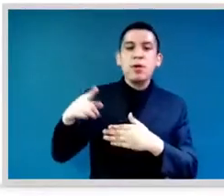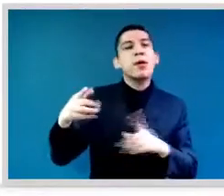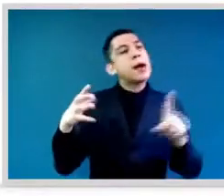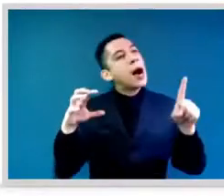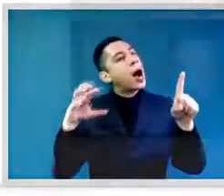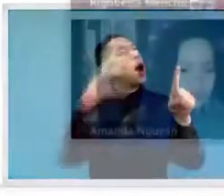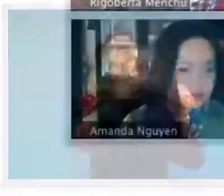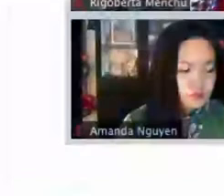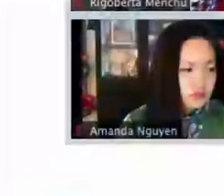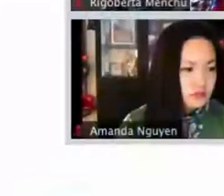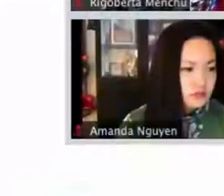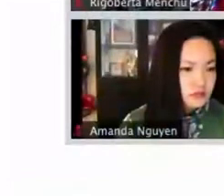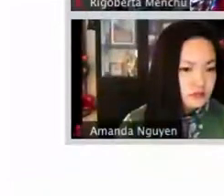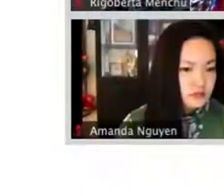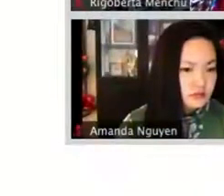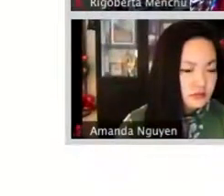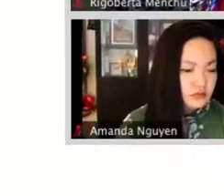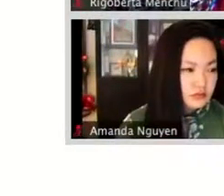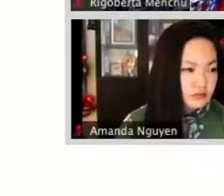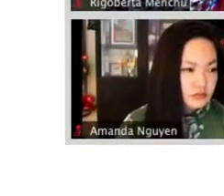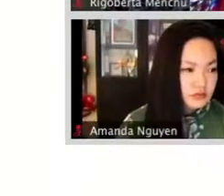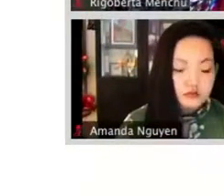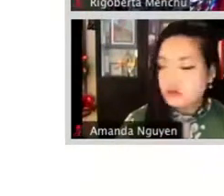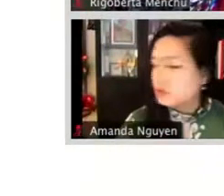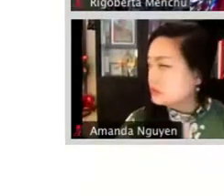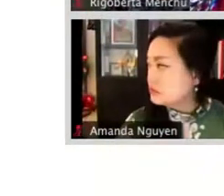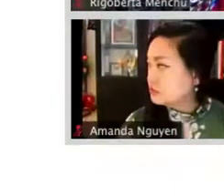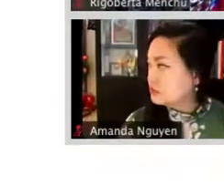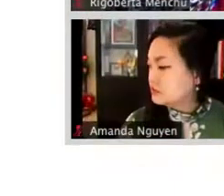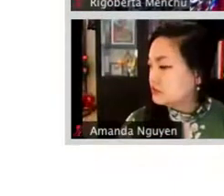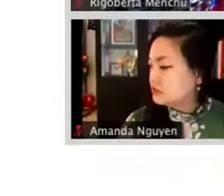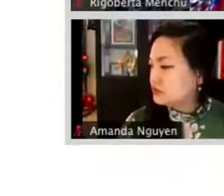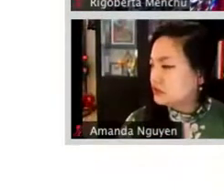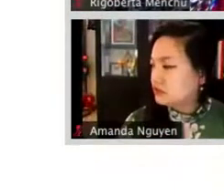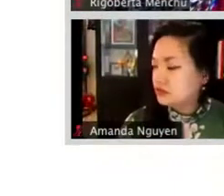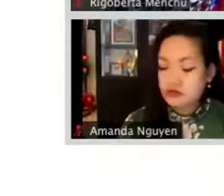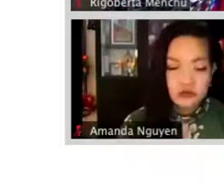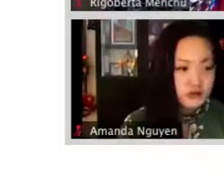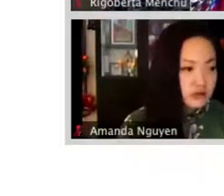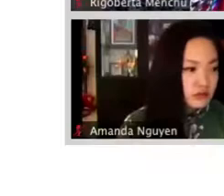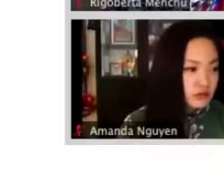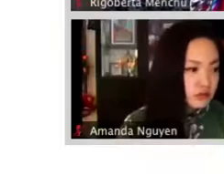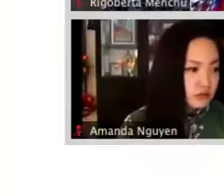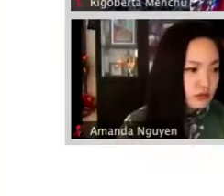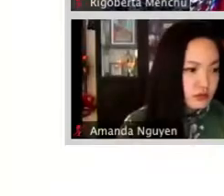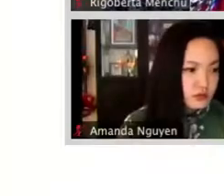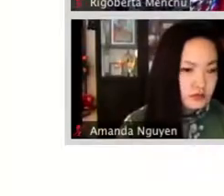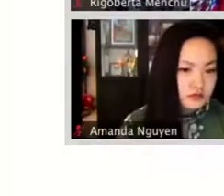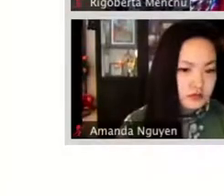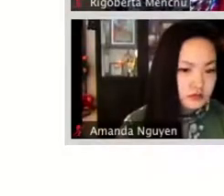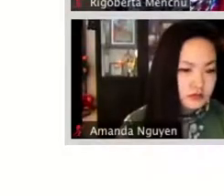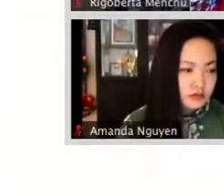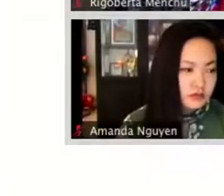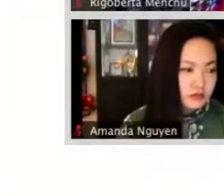estoy con ustedes y sé que ustedes están en la misma sintonía. Gracias, mi corazón. Es un